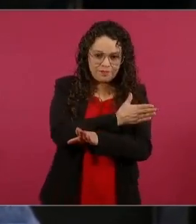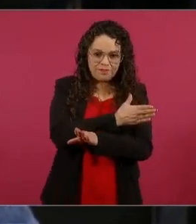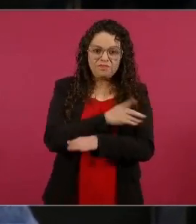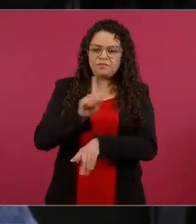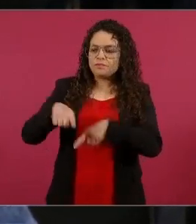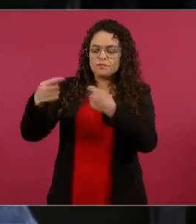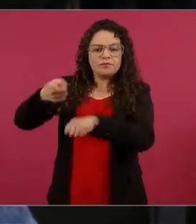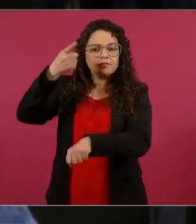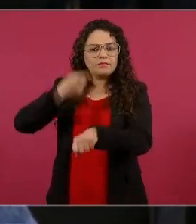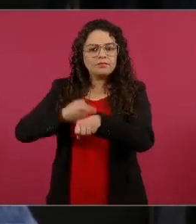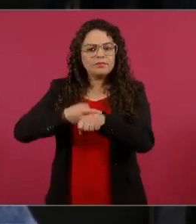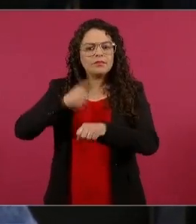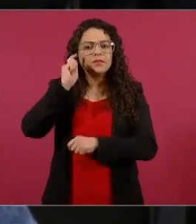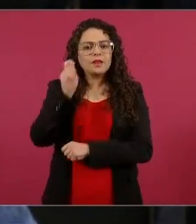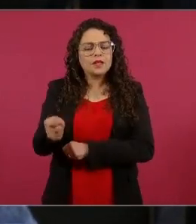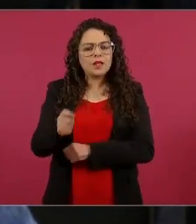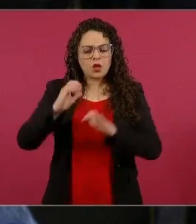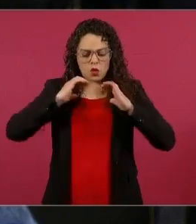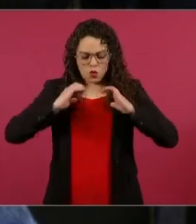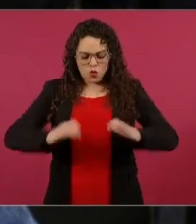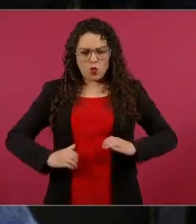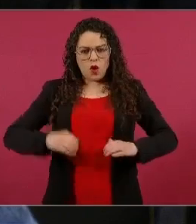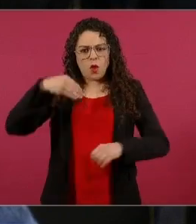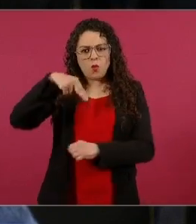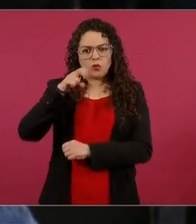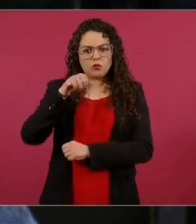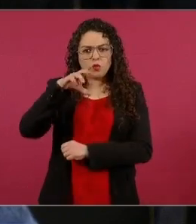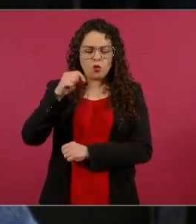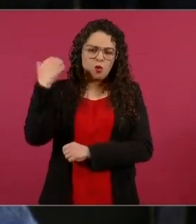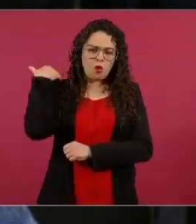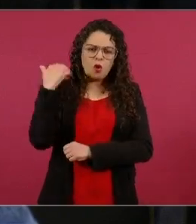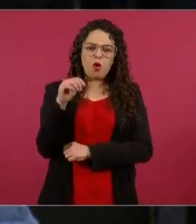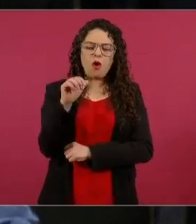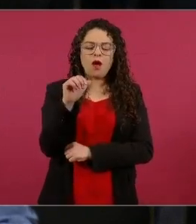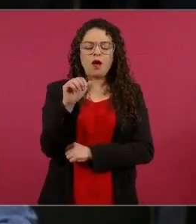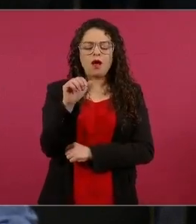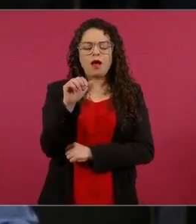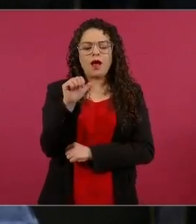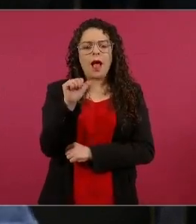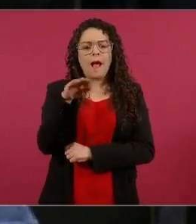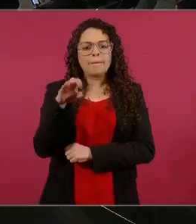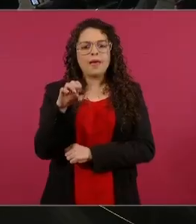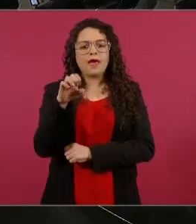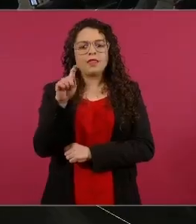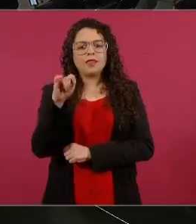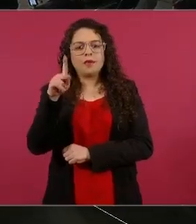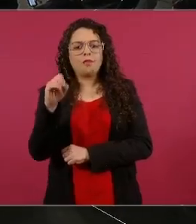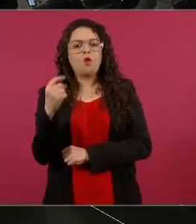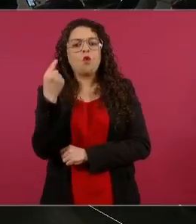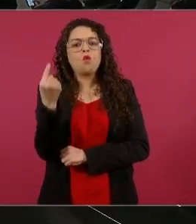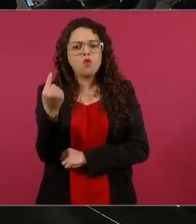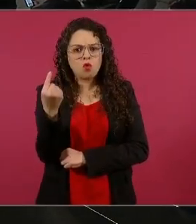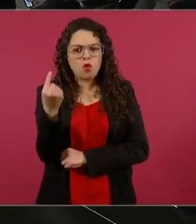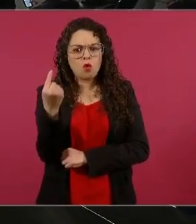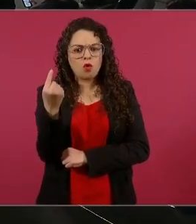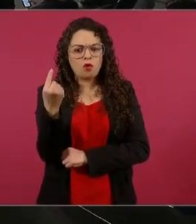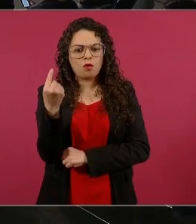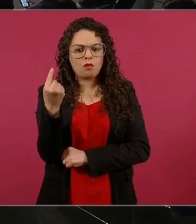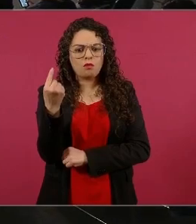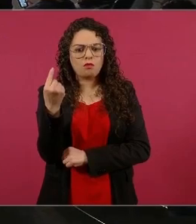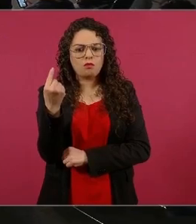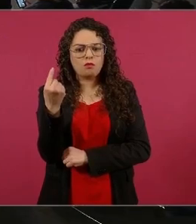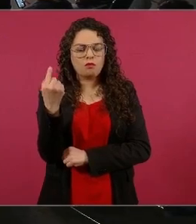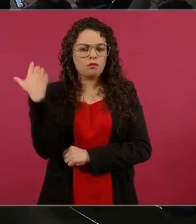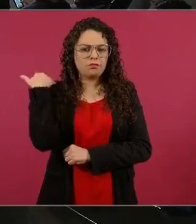diagnosticaron atrofia muscular espinal ame tipo 1 y es una enfermedad